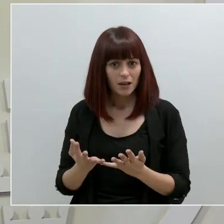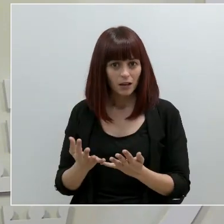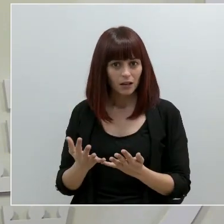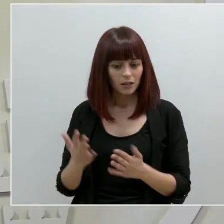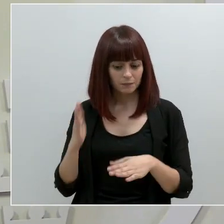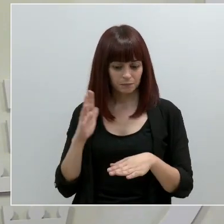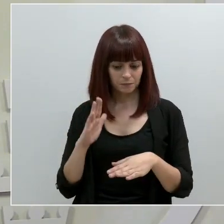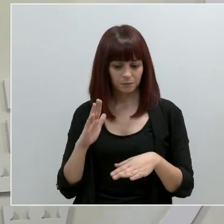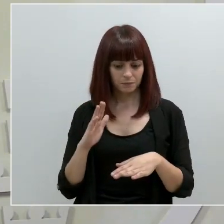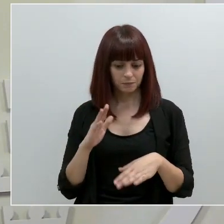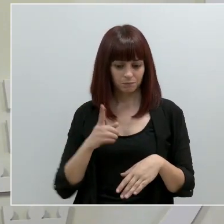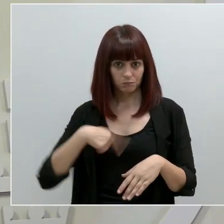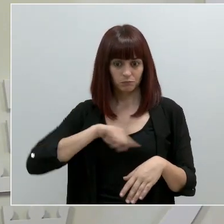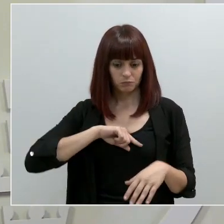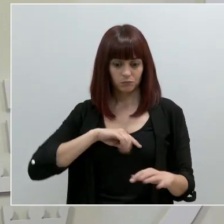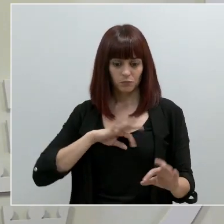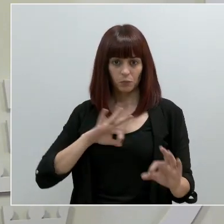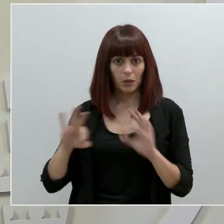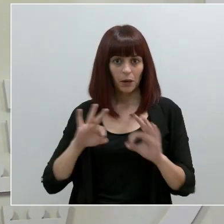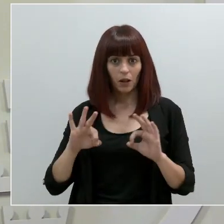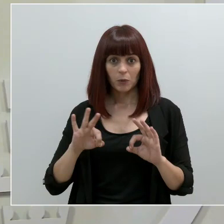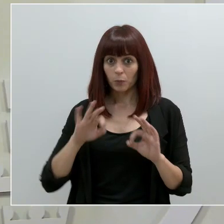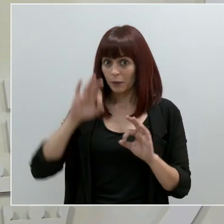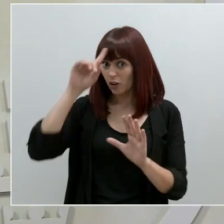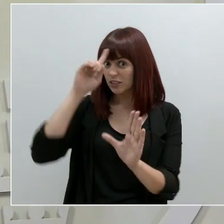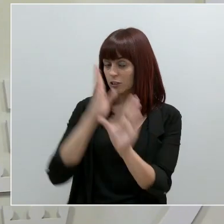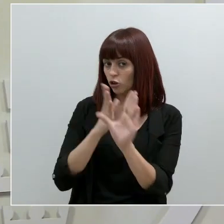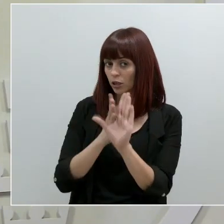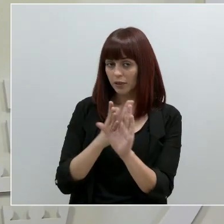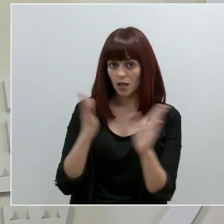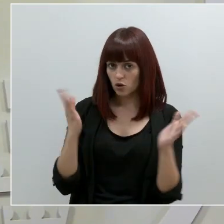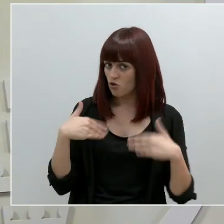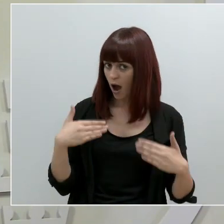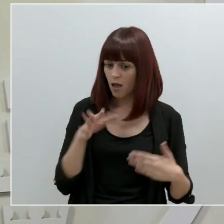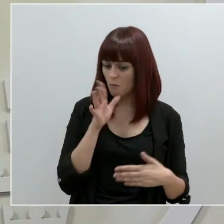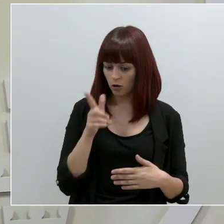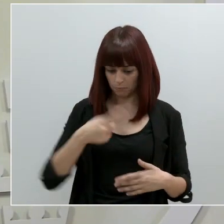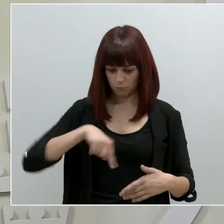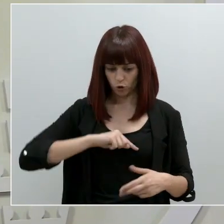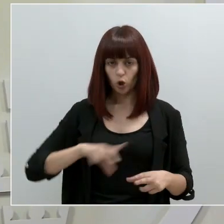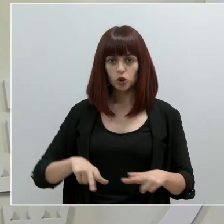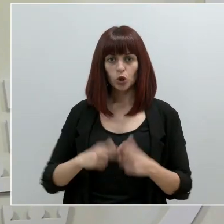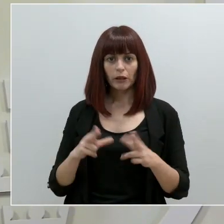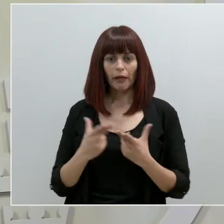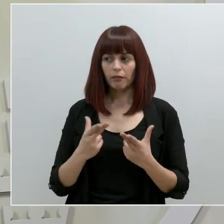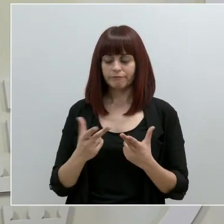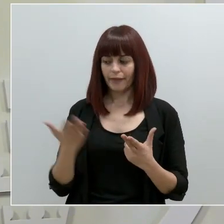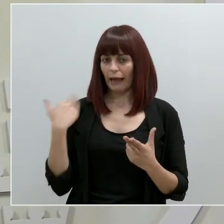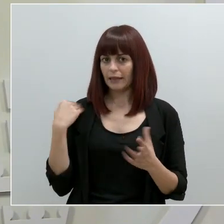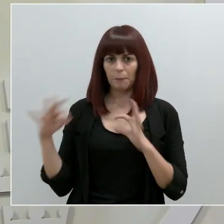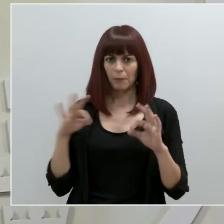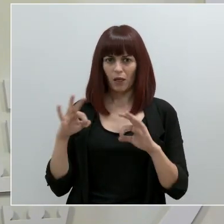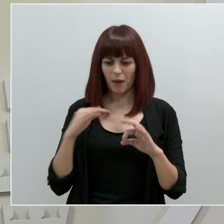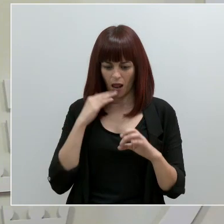para la que podíamos estar preparados, pero no psicológicamente preparados realmente, porque somos una sociedad en la que no estábamos preparados para algo